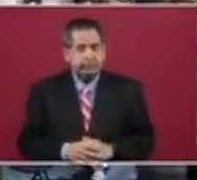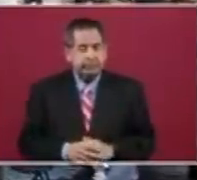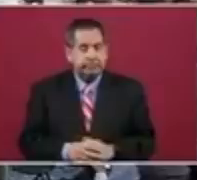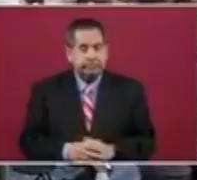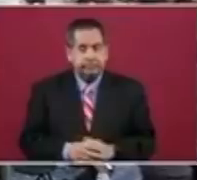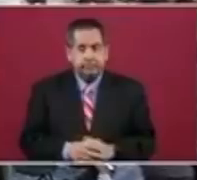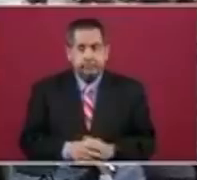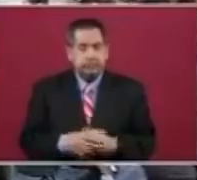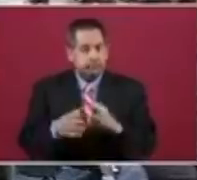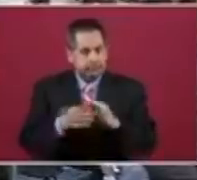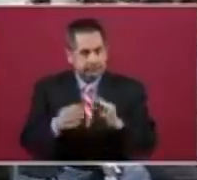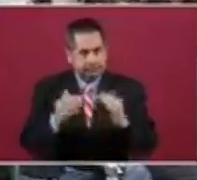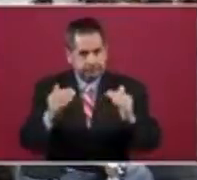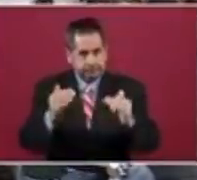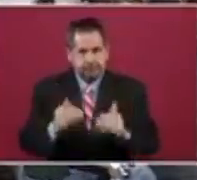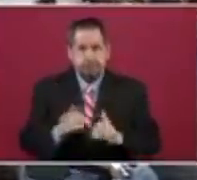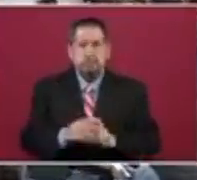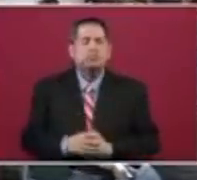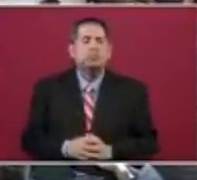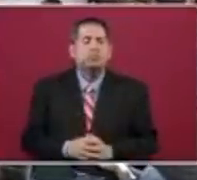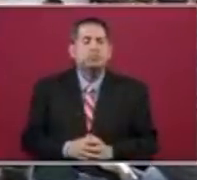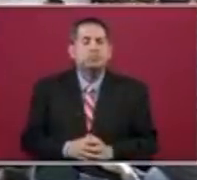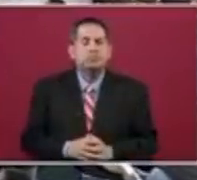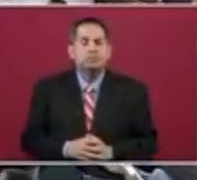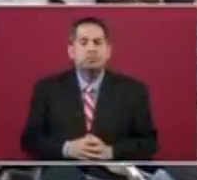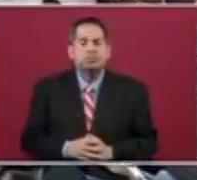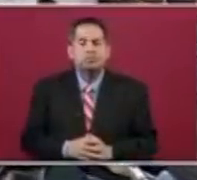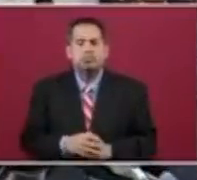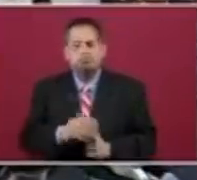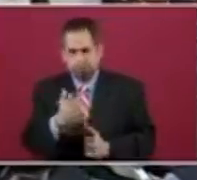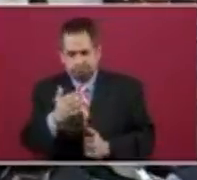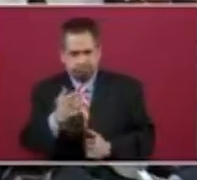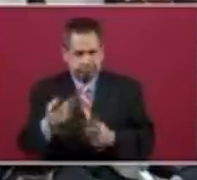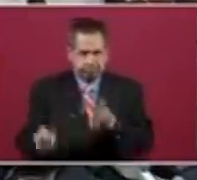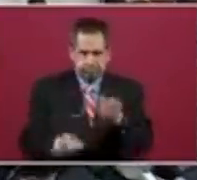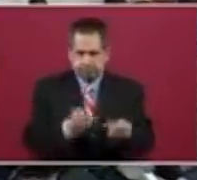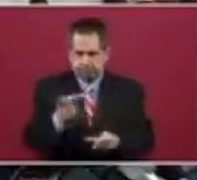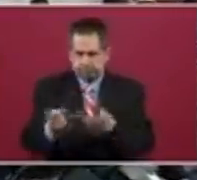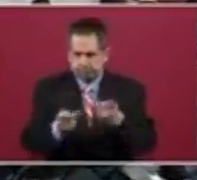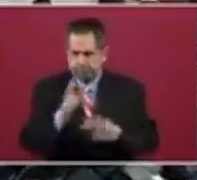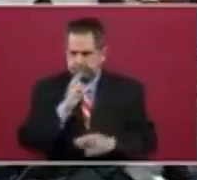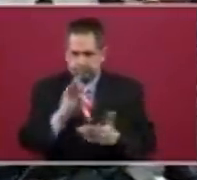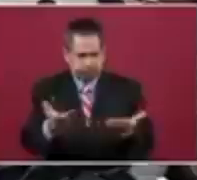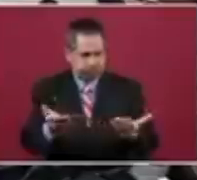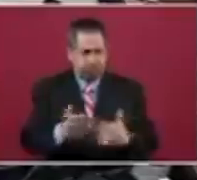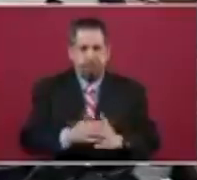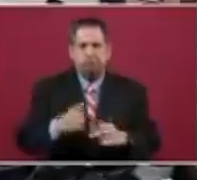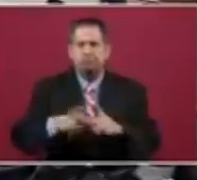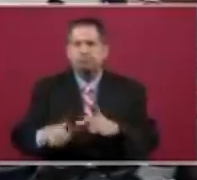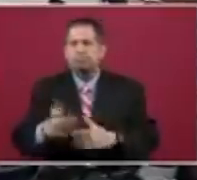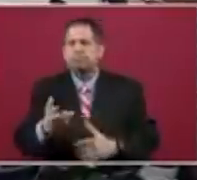Nos vamos con la sesión de preguntas y respuestas. Empezamos.